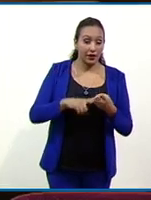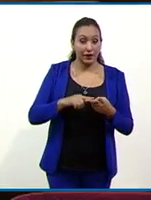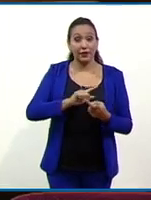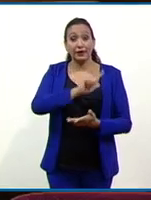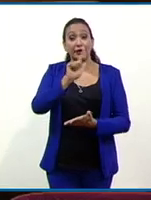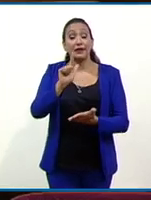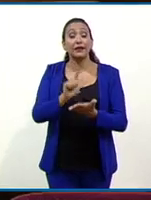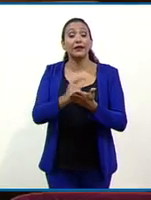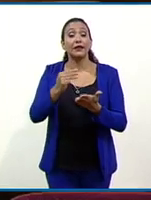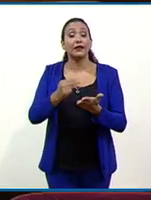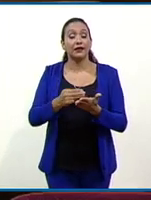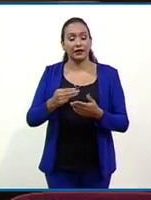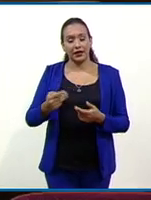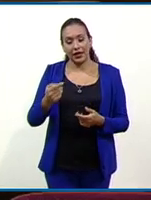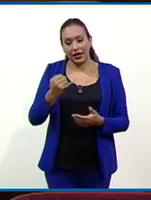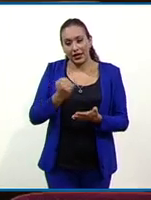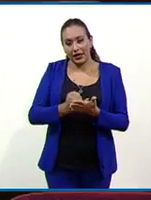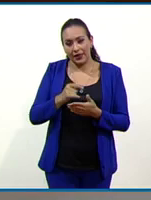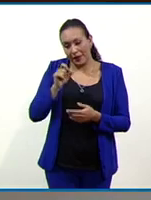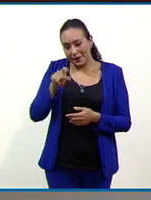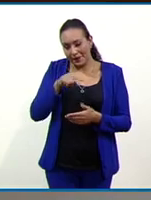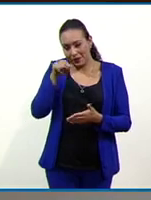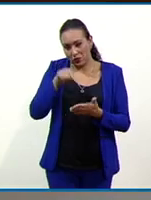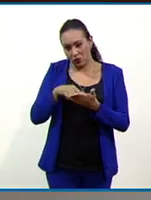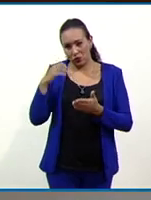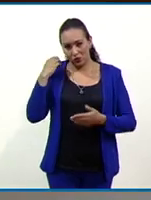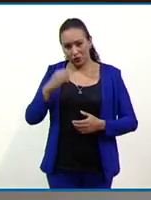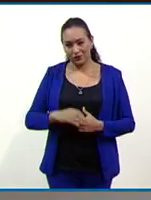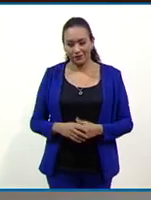de ingresos de municipios de esa misma entidad.